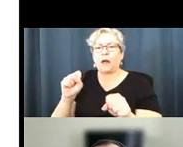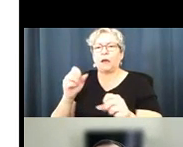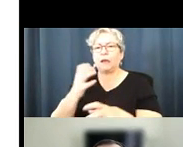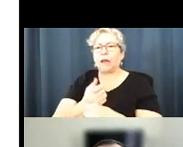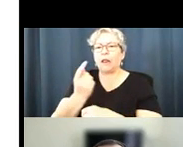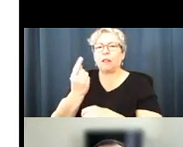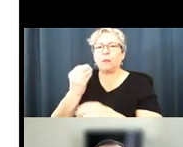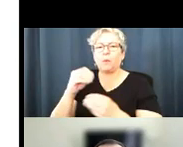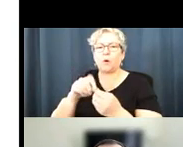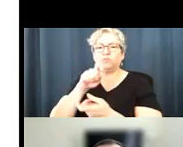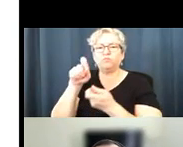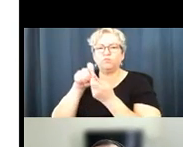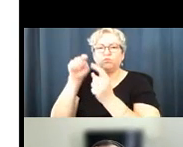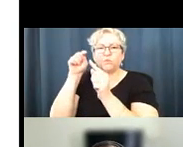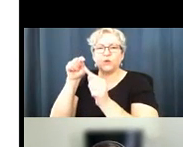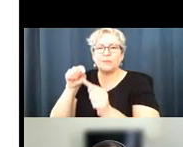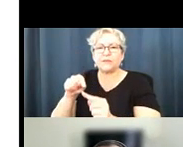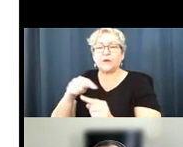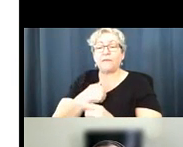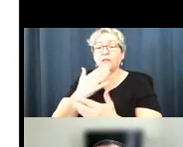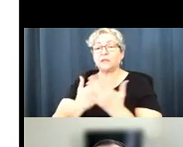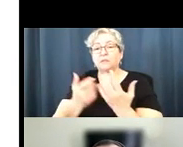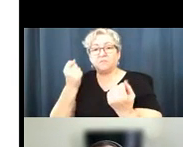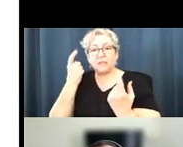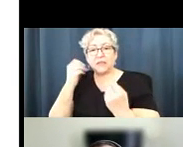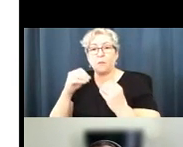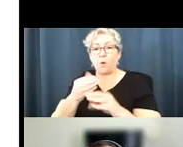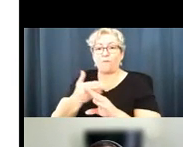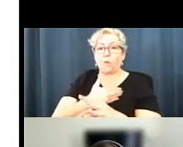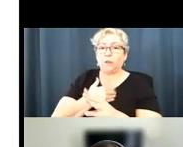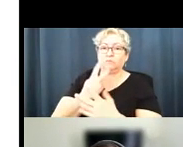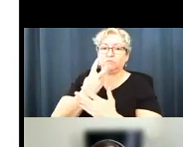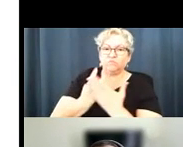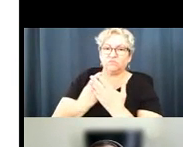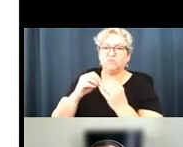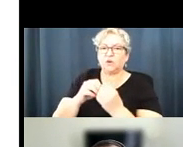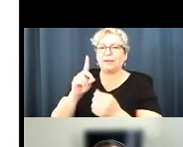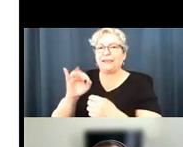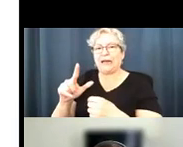a poder ser un poco más específicos y entonces usted puede entonces